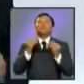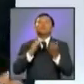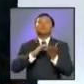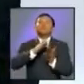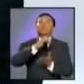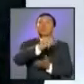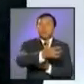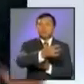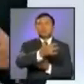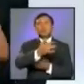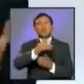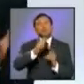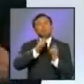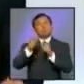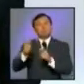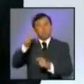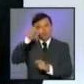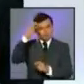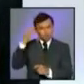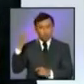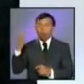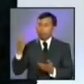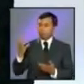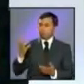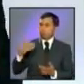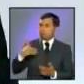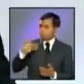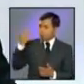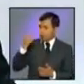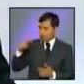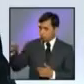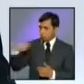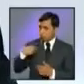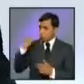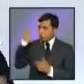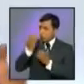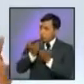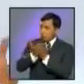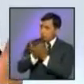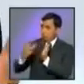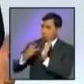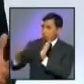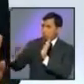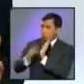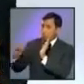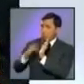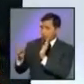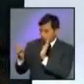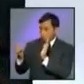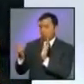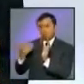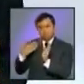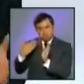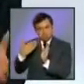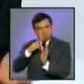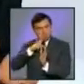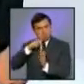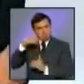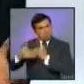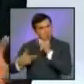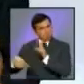Peña pasara completamente inadvertido y grann parte del debate así fue gran parte